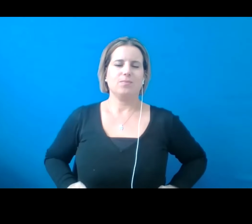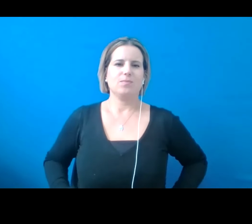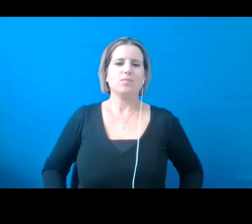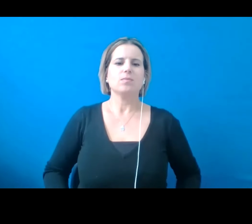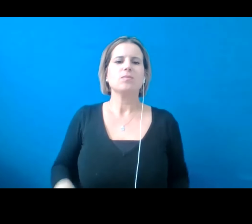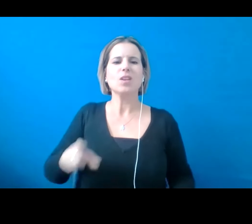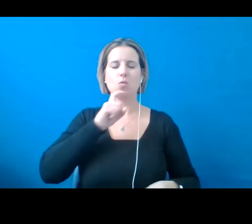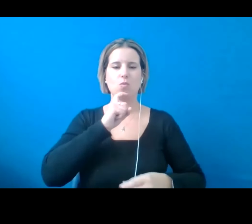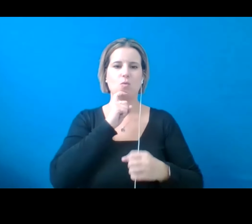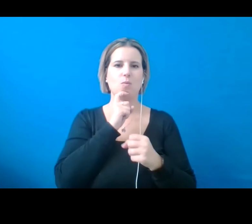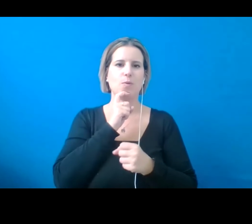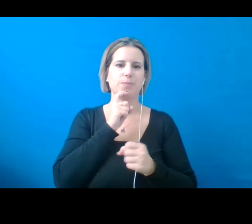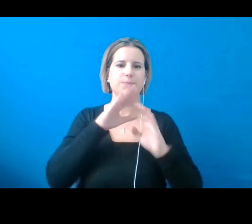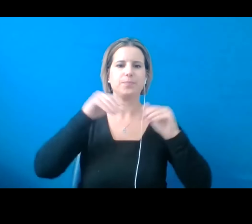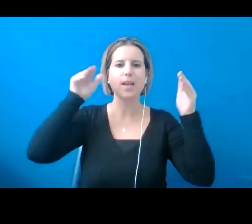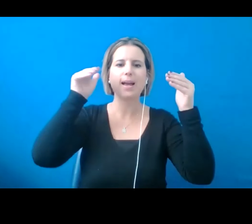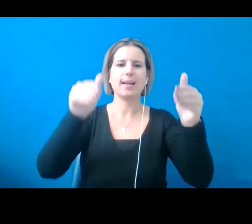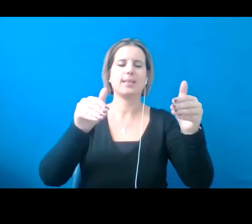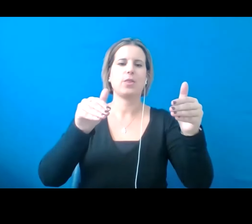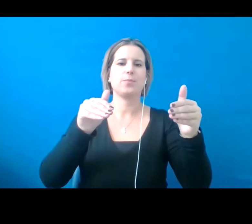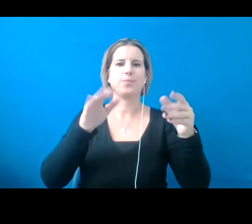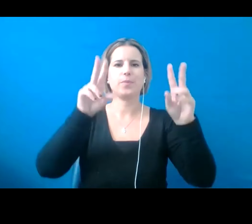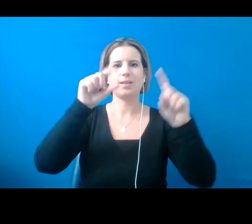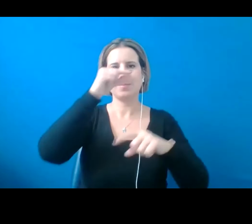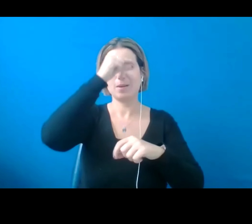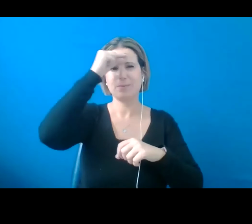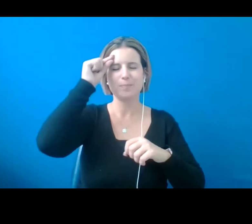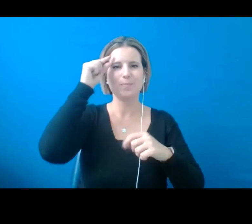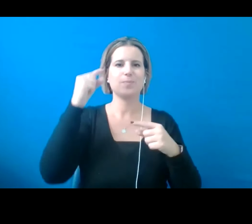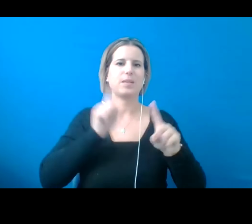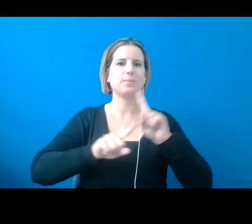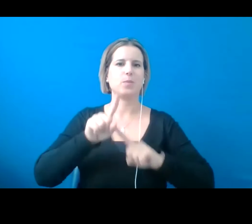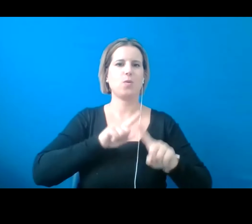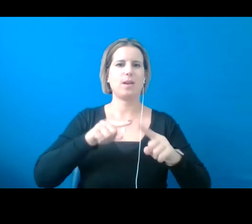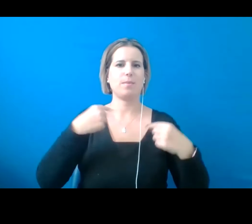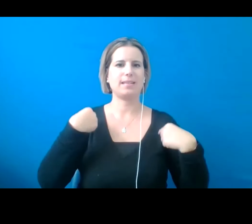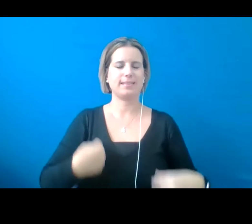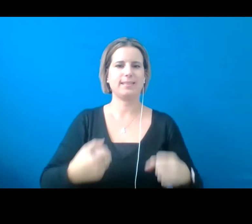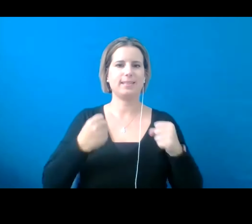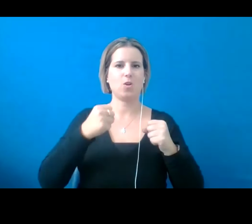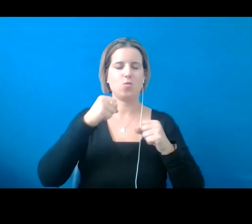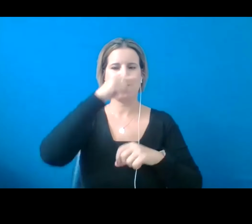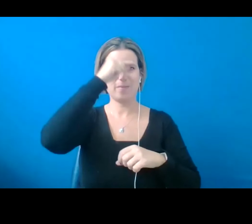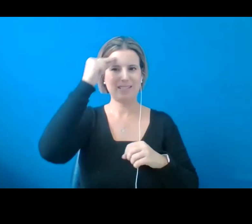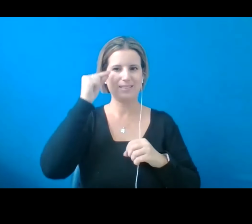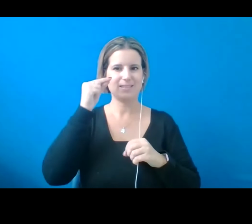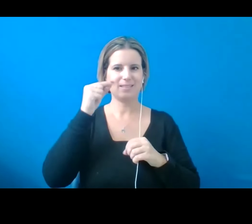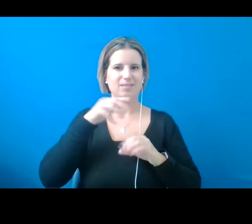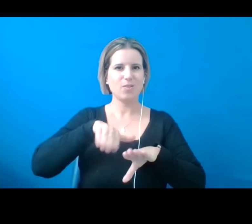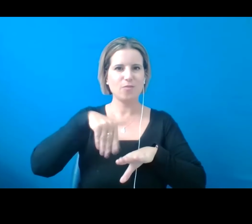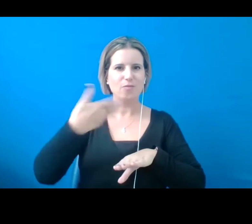la atención a problemas de salud mental se está llevando fuera de lo que son los